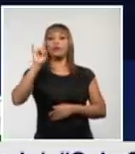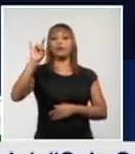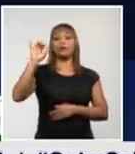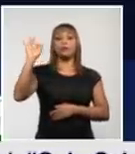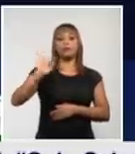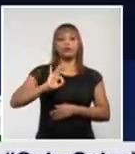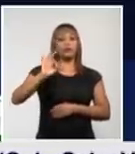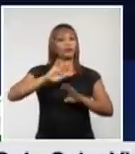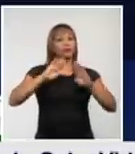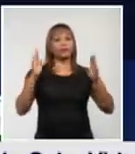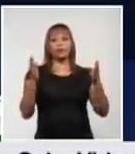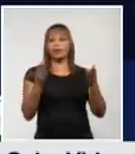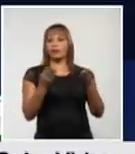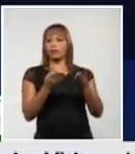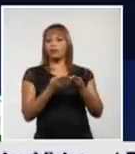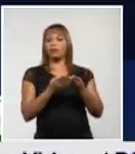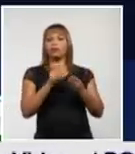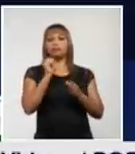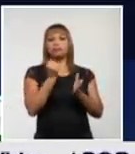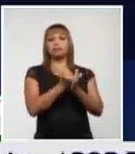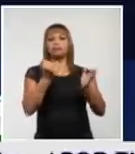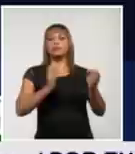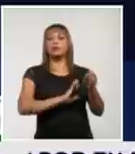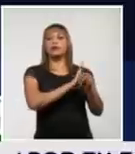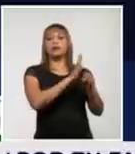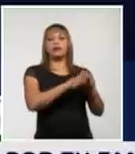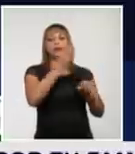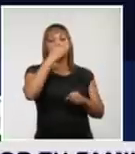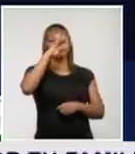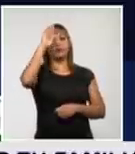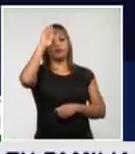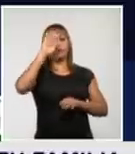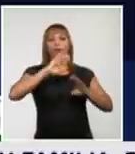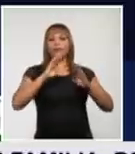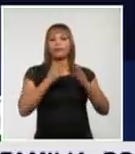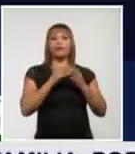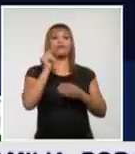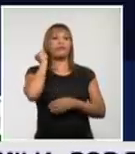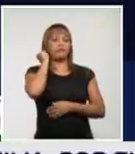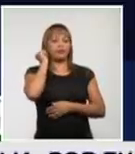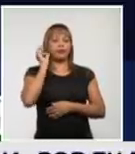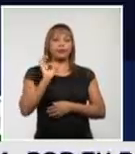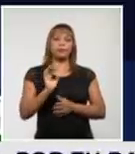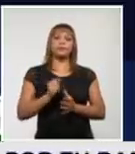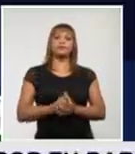todos los diagnosticados en Cuba han sido del sexo femenino.